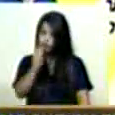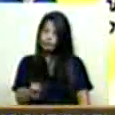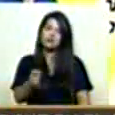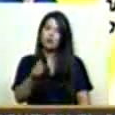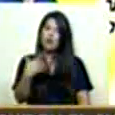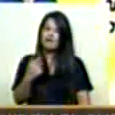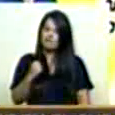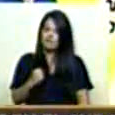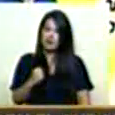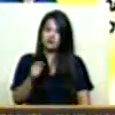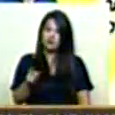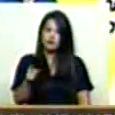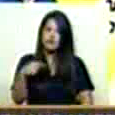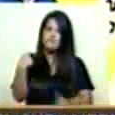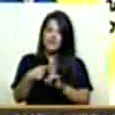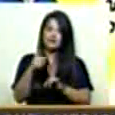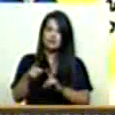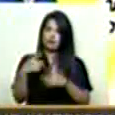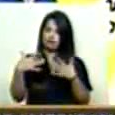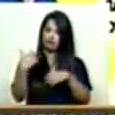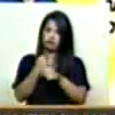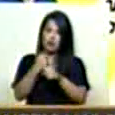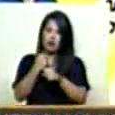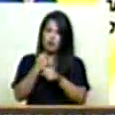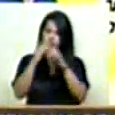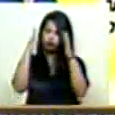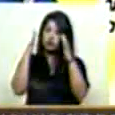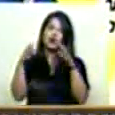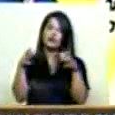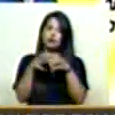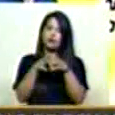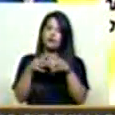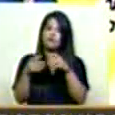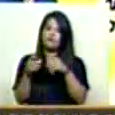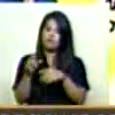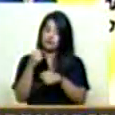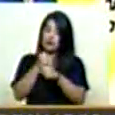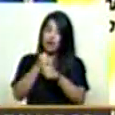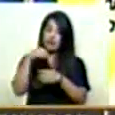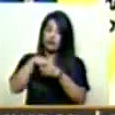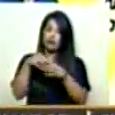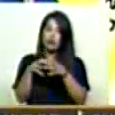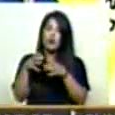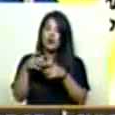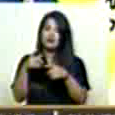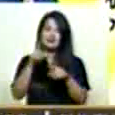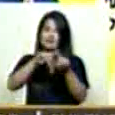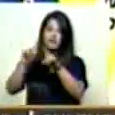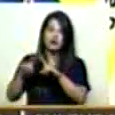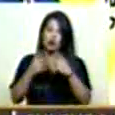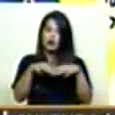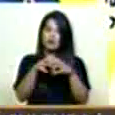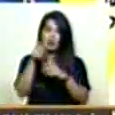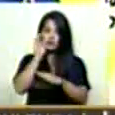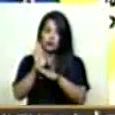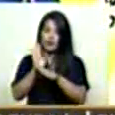valentía y la loable labor de nuestro funcionario de los diferentes organismos de